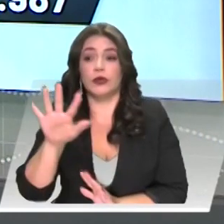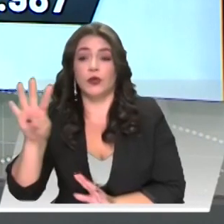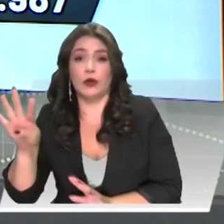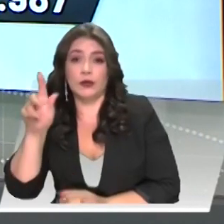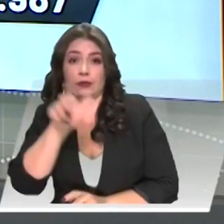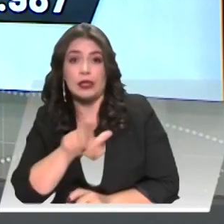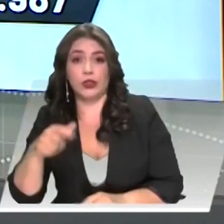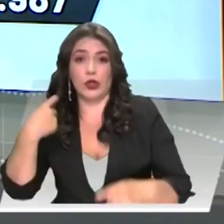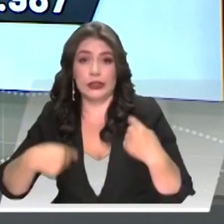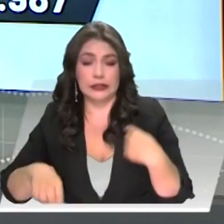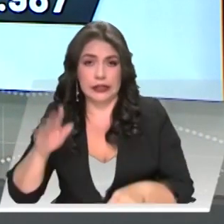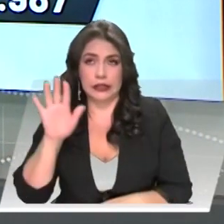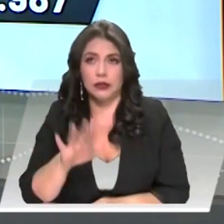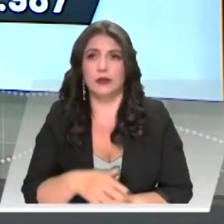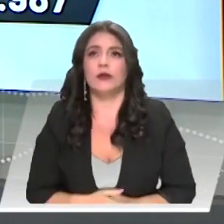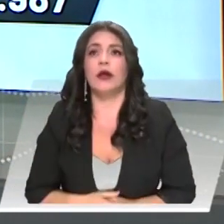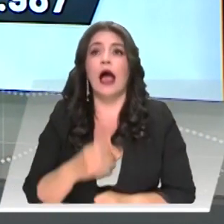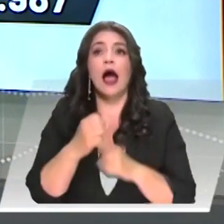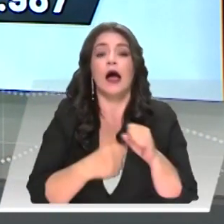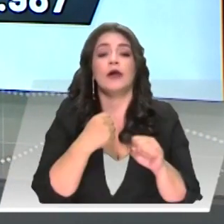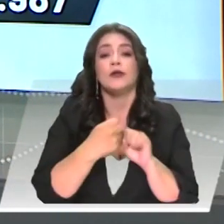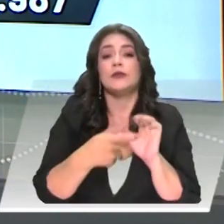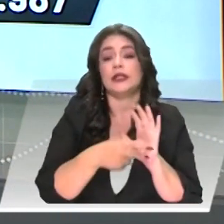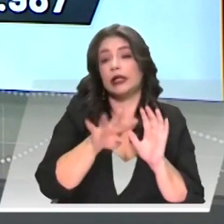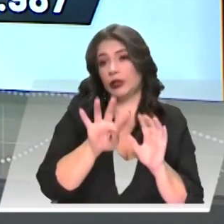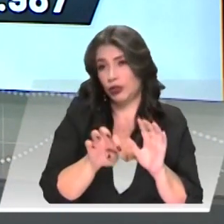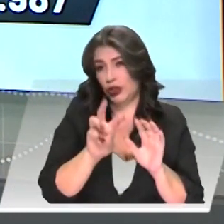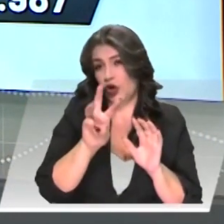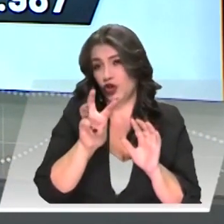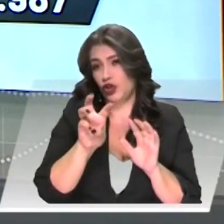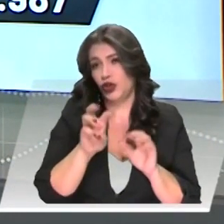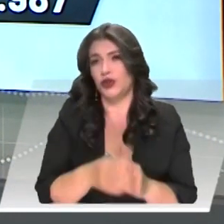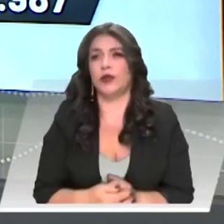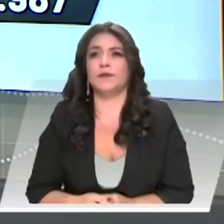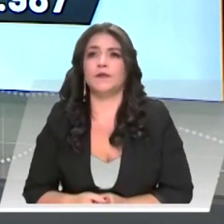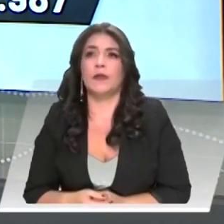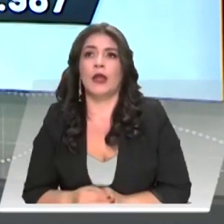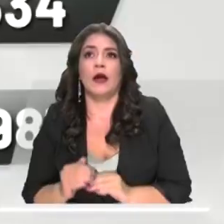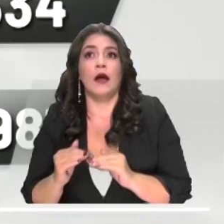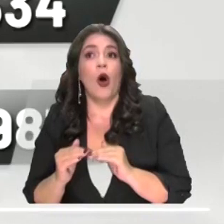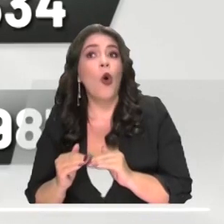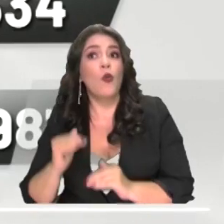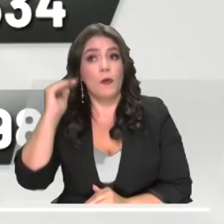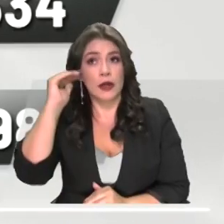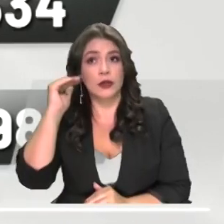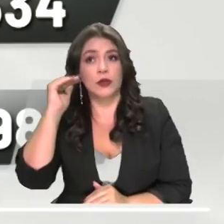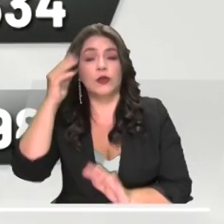4.454 heridos. Para el año 2018 estamos viendo un aumento que es bastante importante con